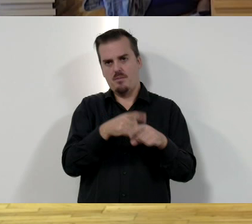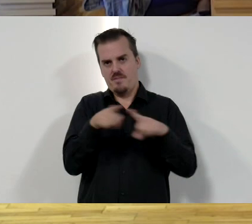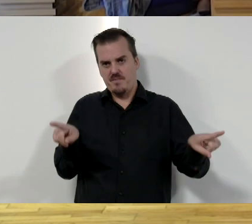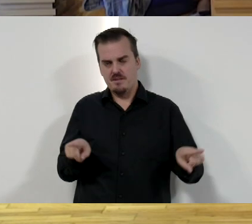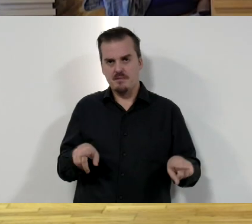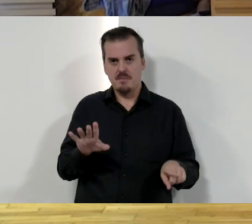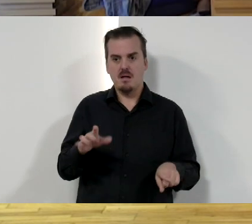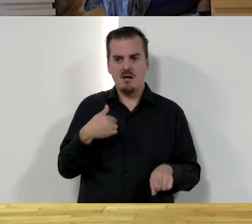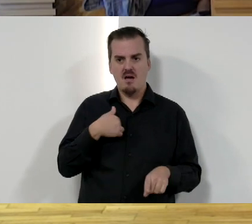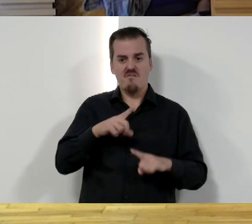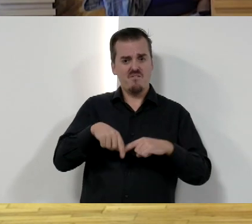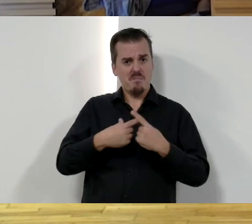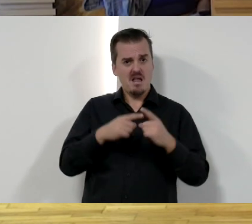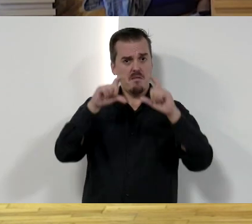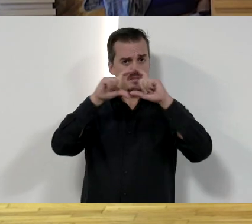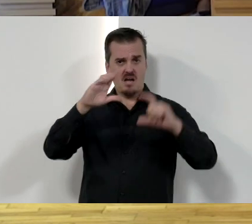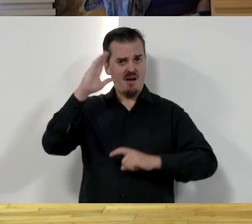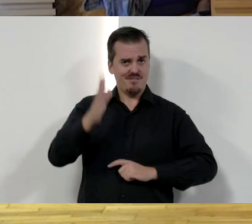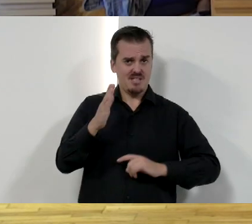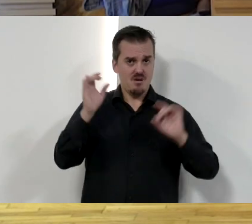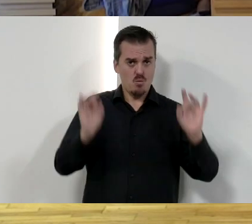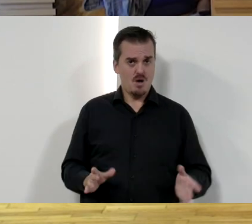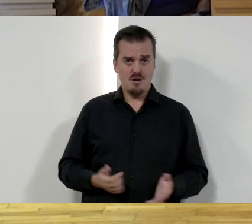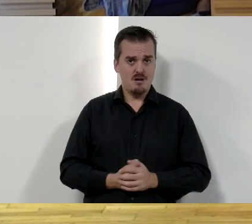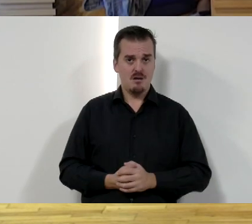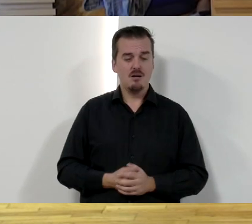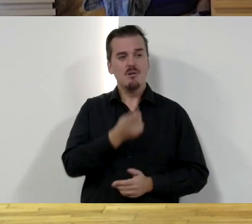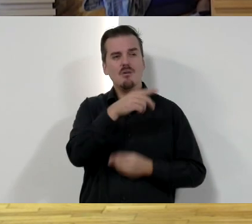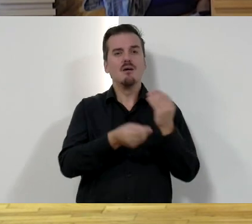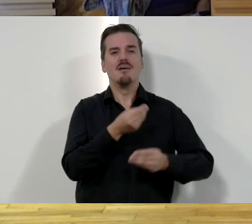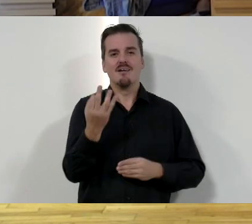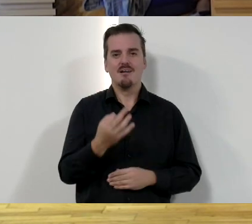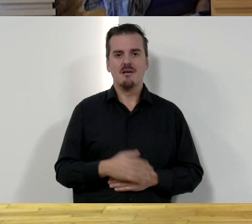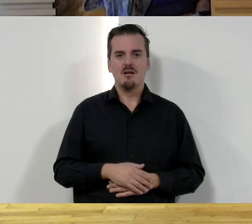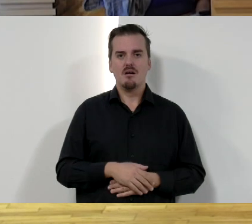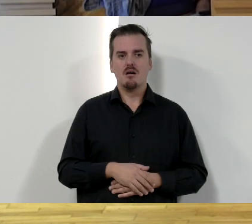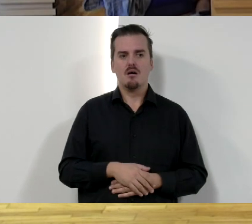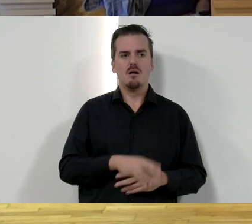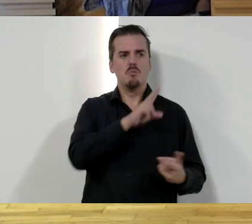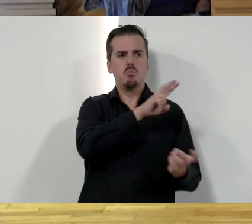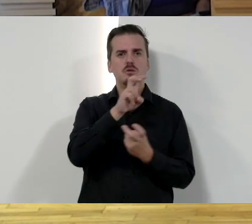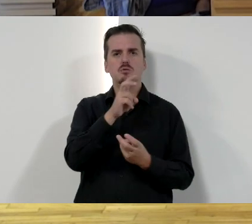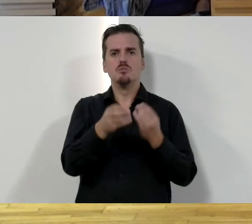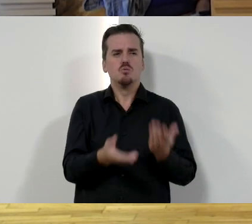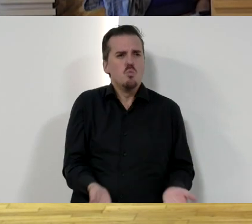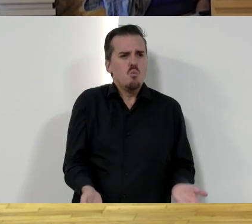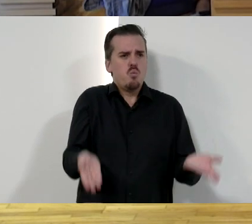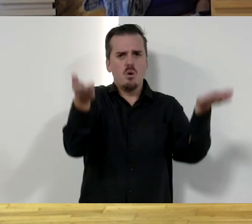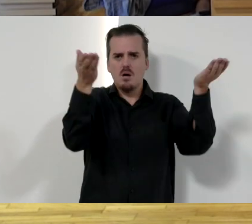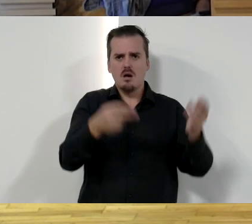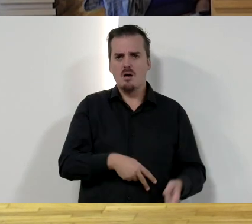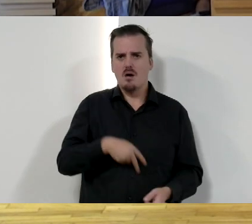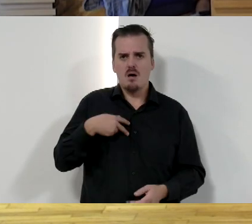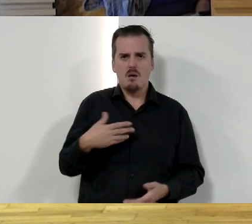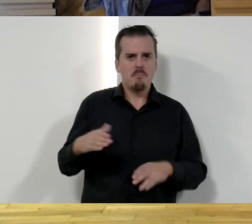afectaba igual a las familias y a las empresas? ¿Qué hizo? Una subida general de impuestos. Todos los impuestos que ustedes están